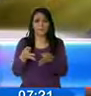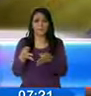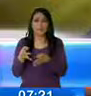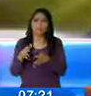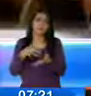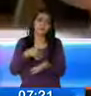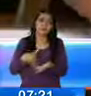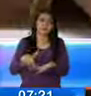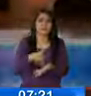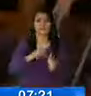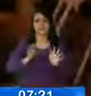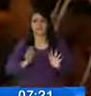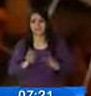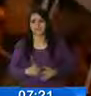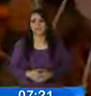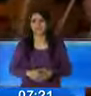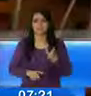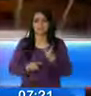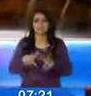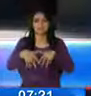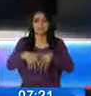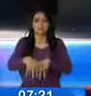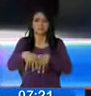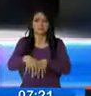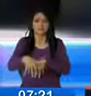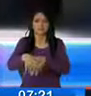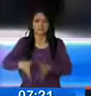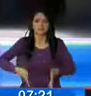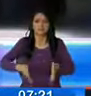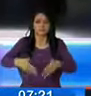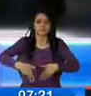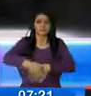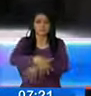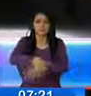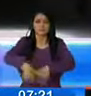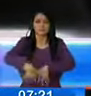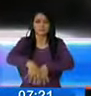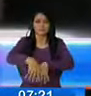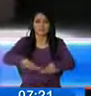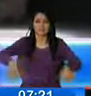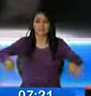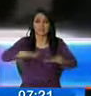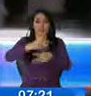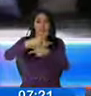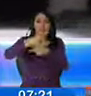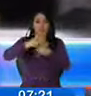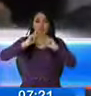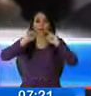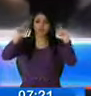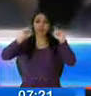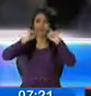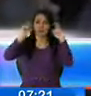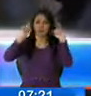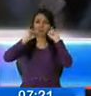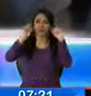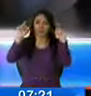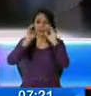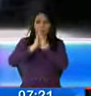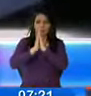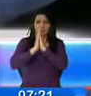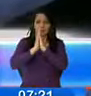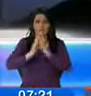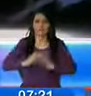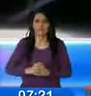sospechas tenemos. Los inconformes permanecieron tomados las calles de los alrededores de la institución electoral, gritando consignas y pedidos. Vamos